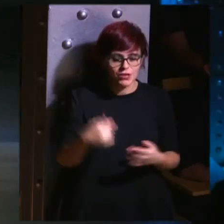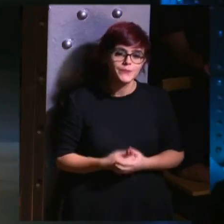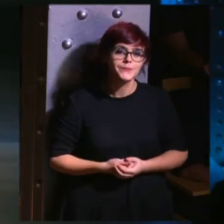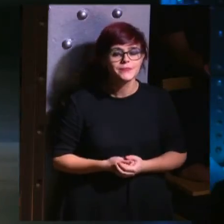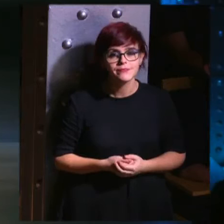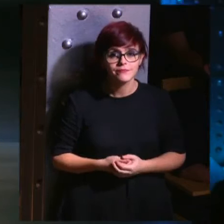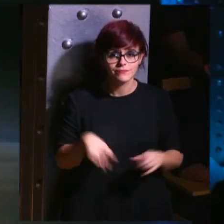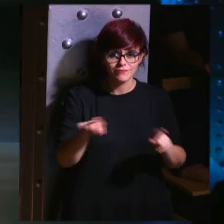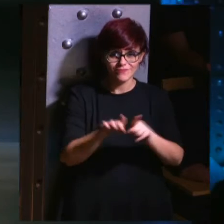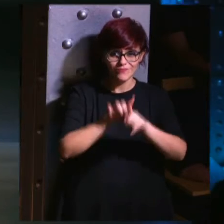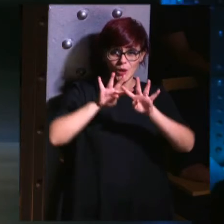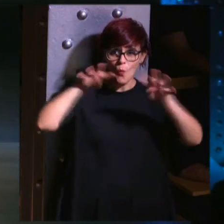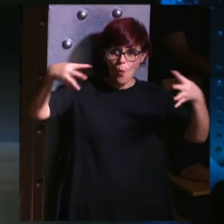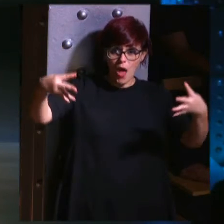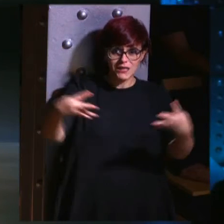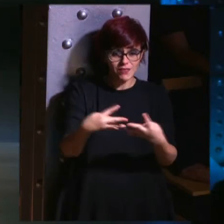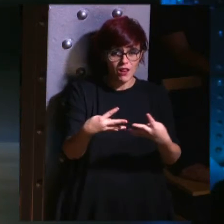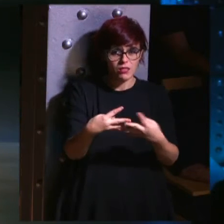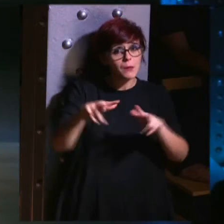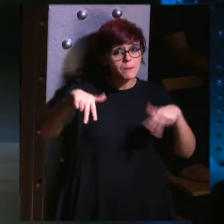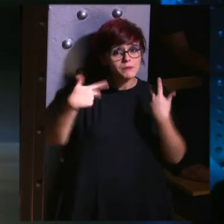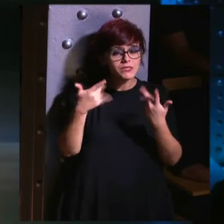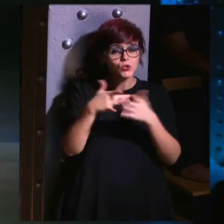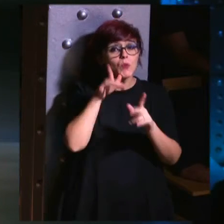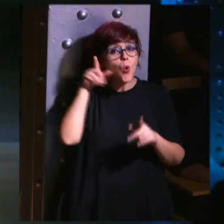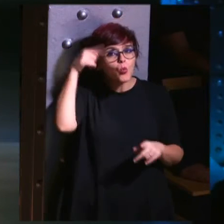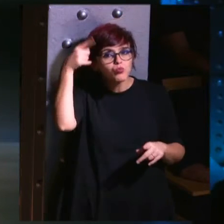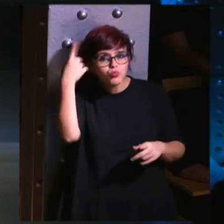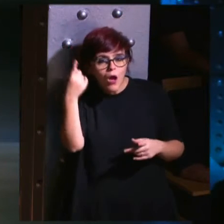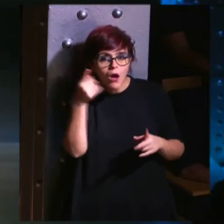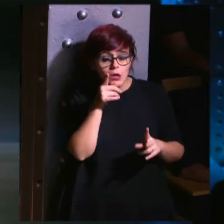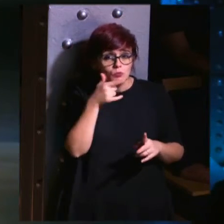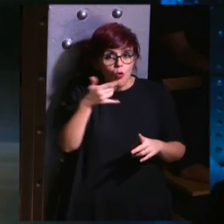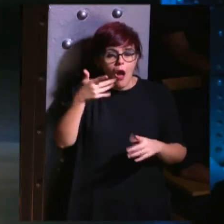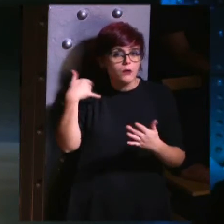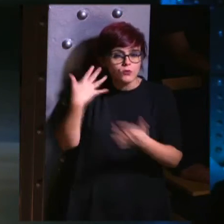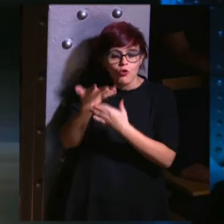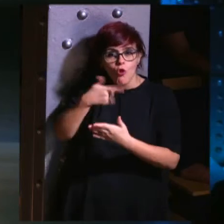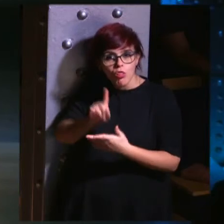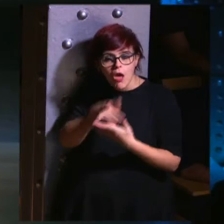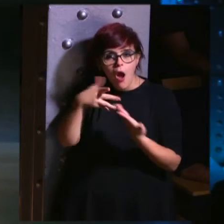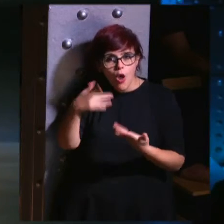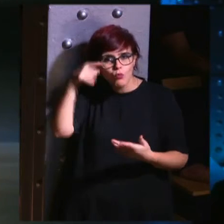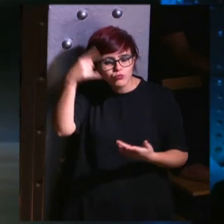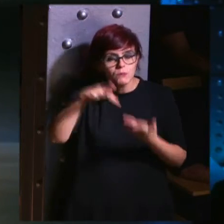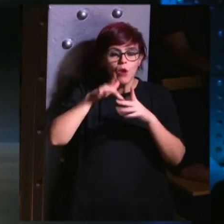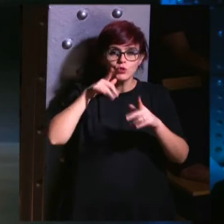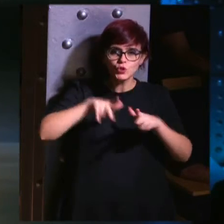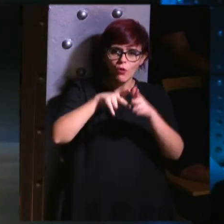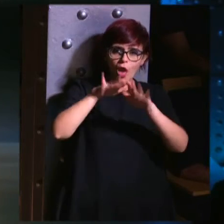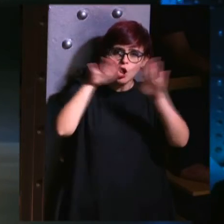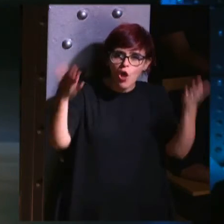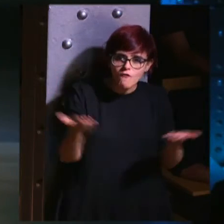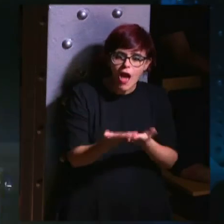Igual que Internet en los últimos años nos ha permitido conocer otras culturas y llevarnos hacia una sociedad mucho más global y mucho